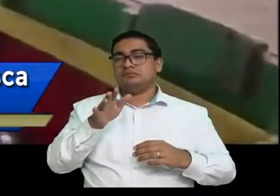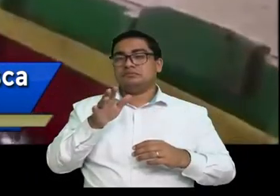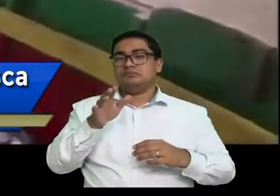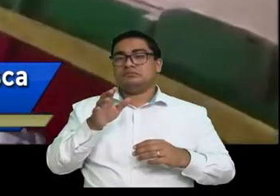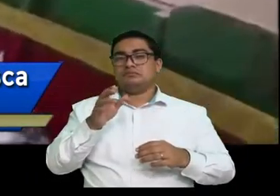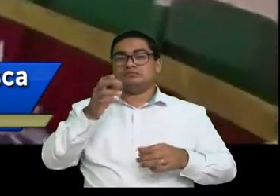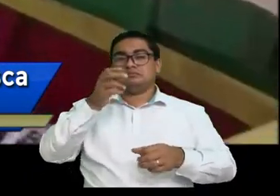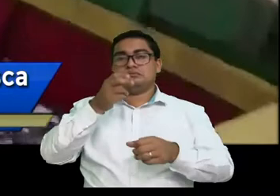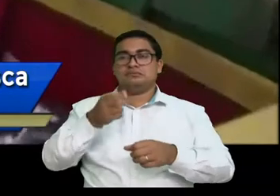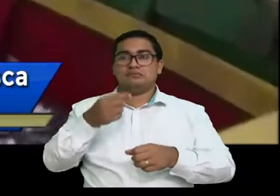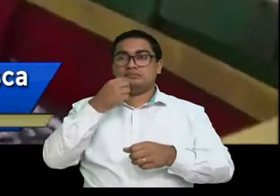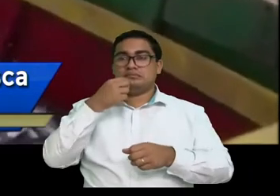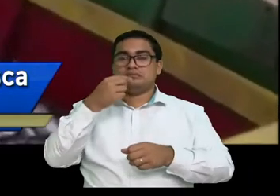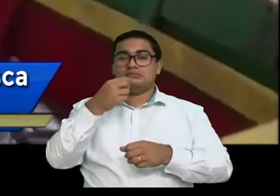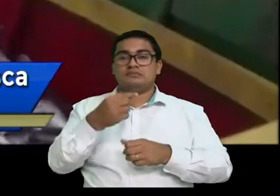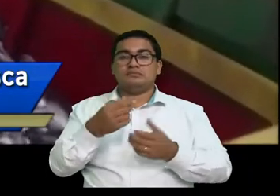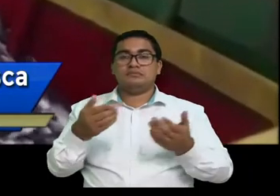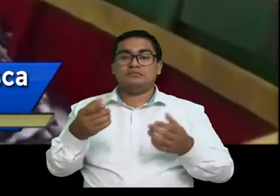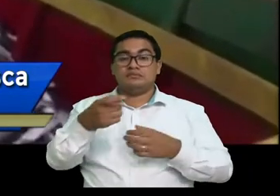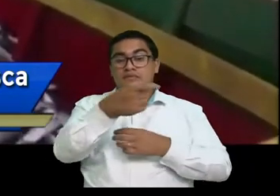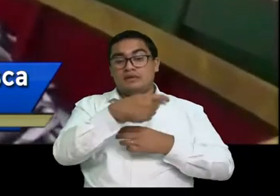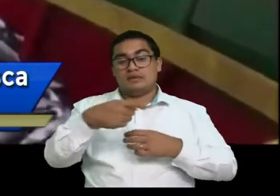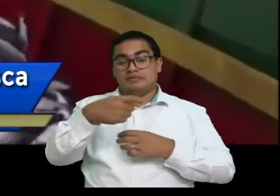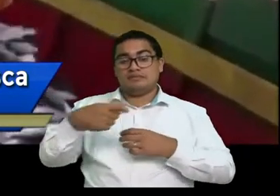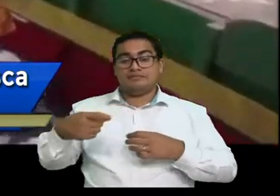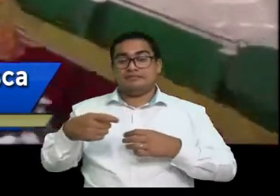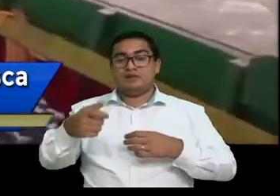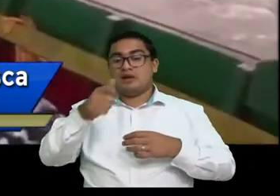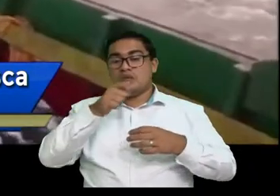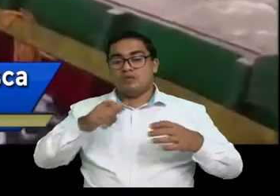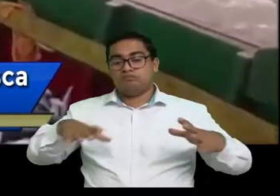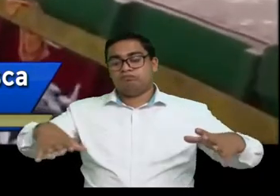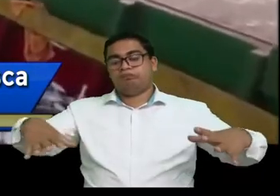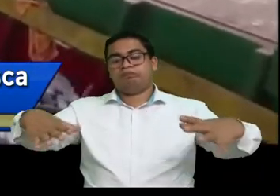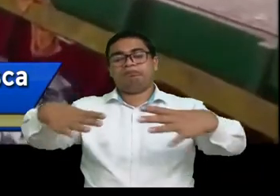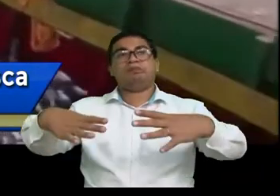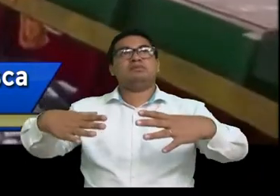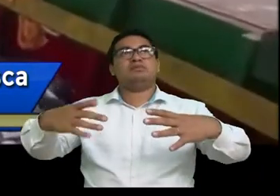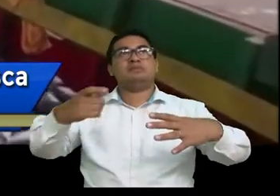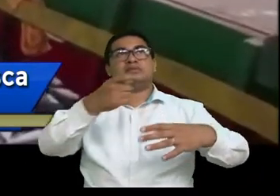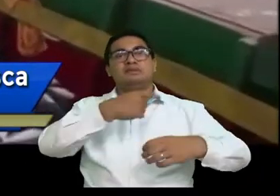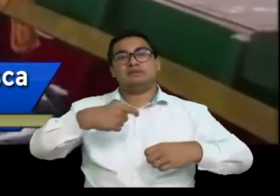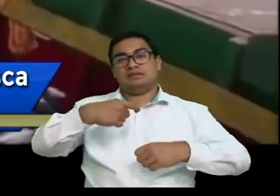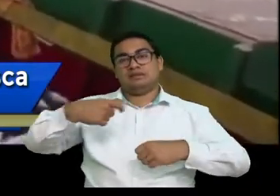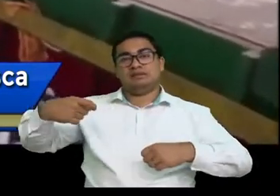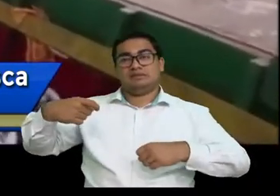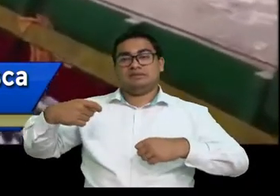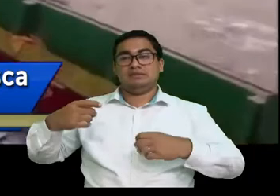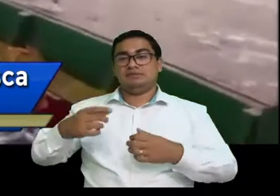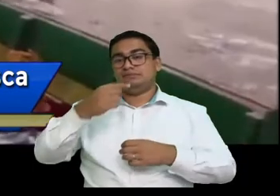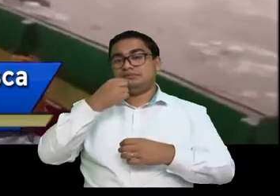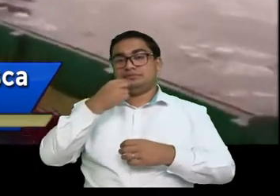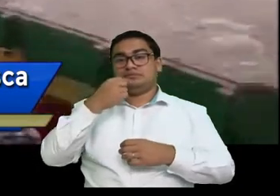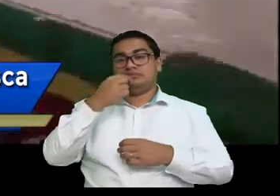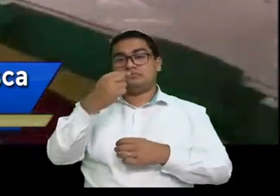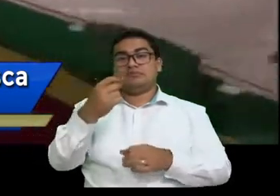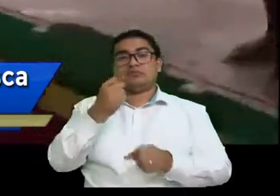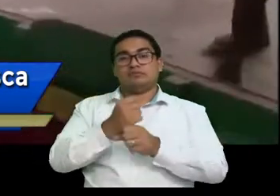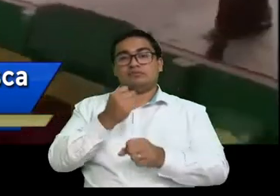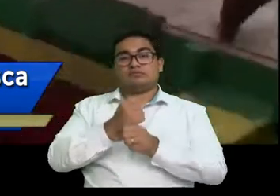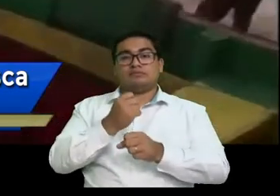un cultivo, el camarón. Okay. Entonces nos hemos dedicado sobre todo a la